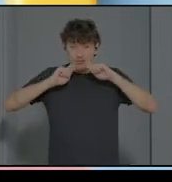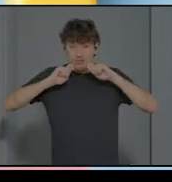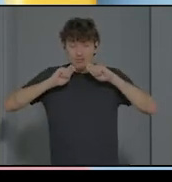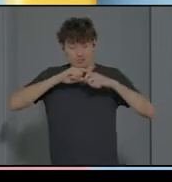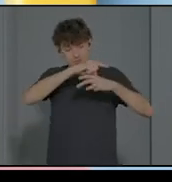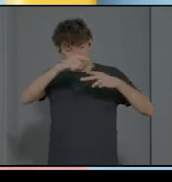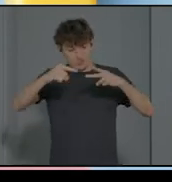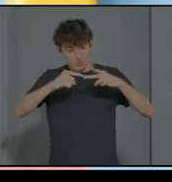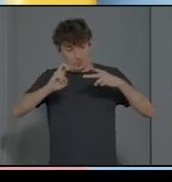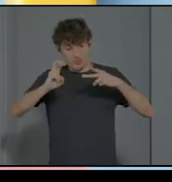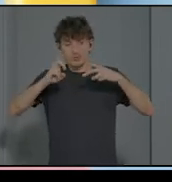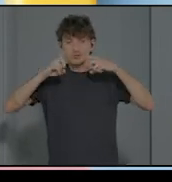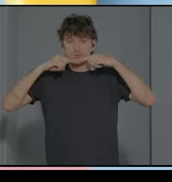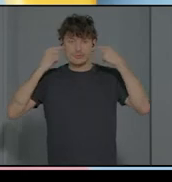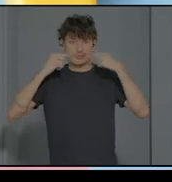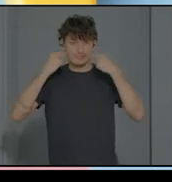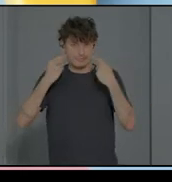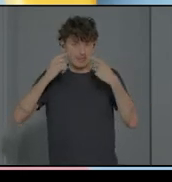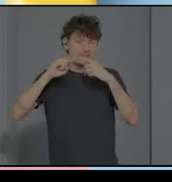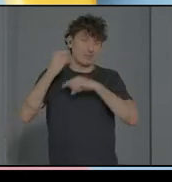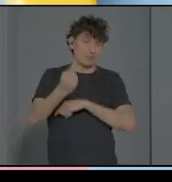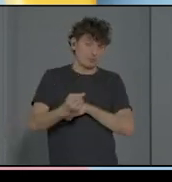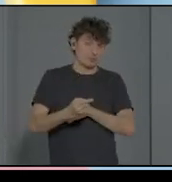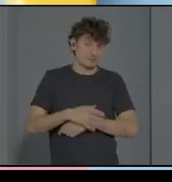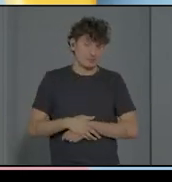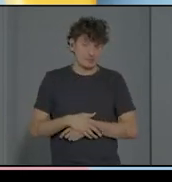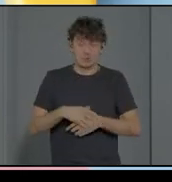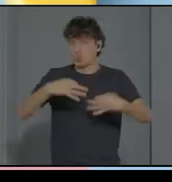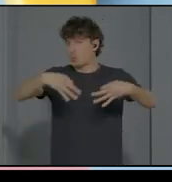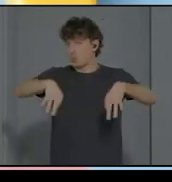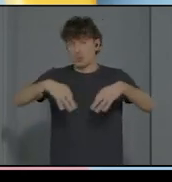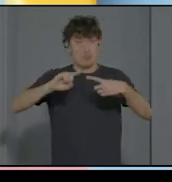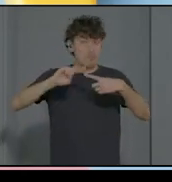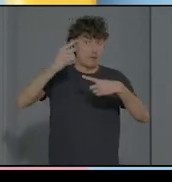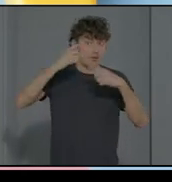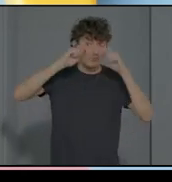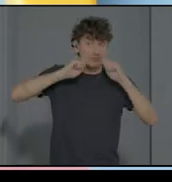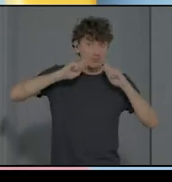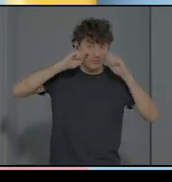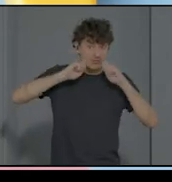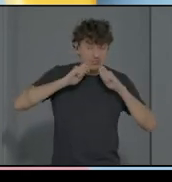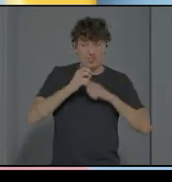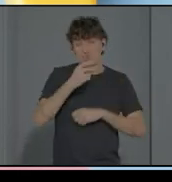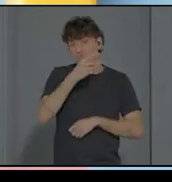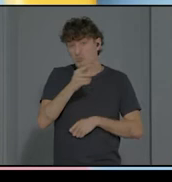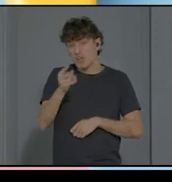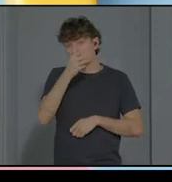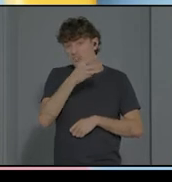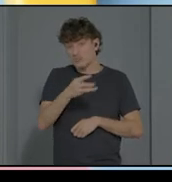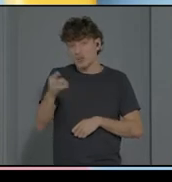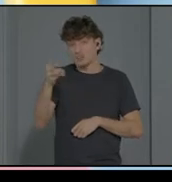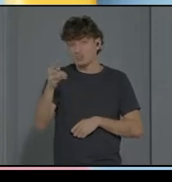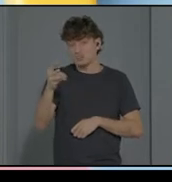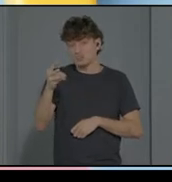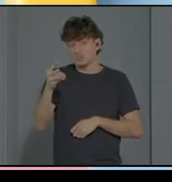después, generalmente después de 2-3 semanas. Y el lenguaje, que tiene una modalidad, que es la modalidad comunicativa